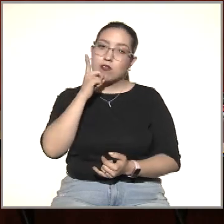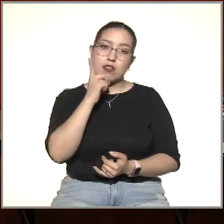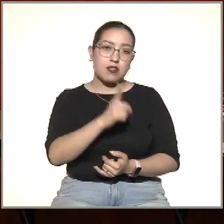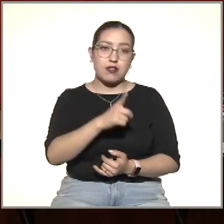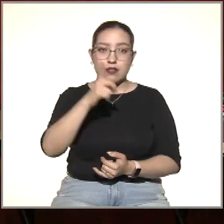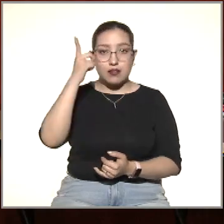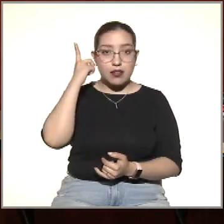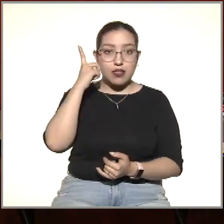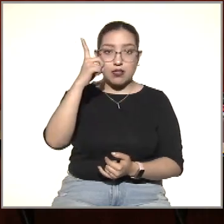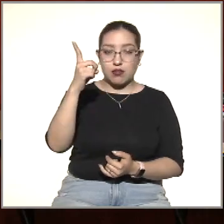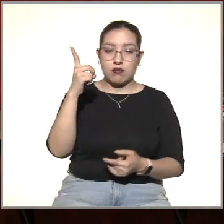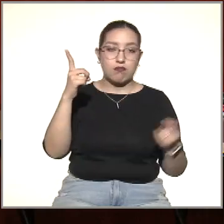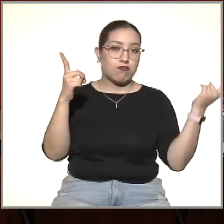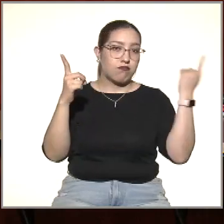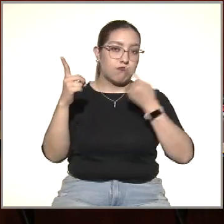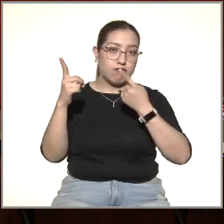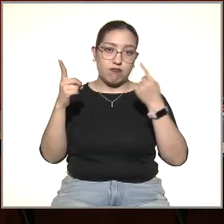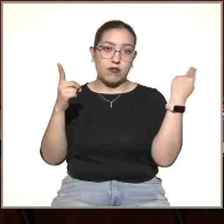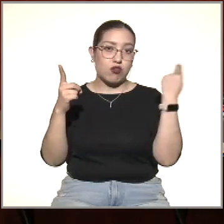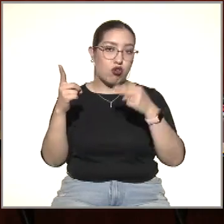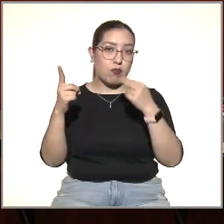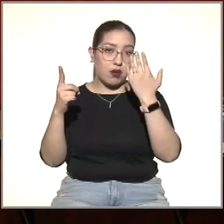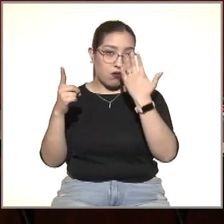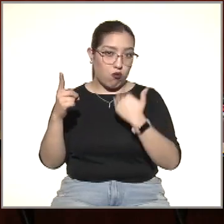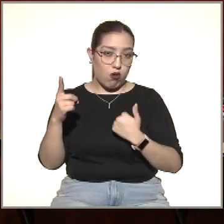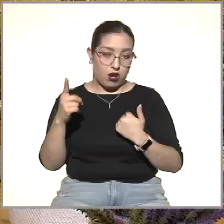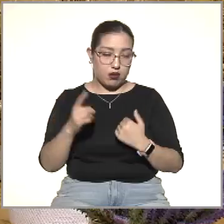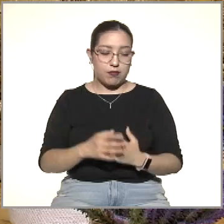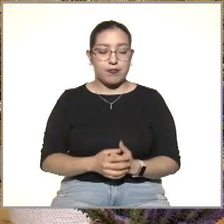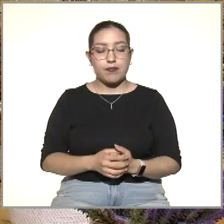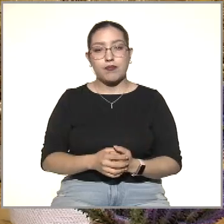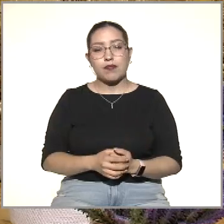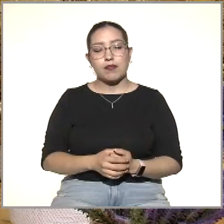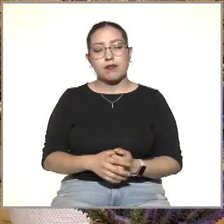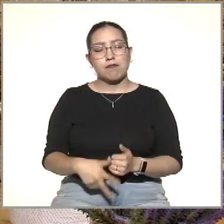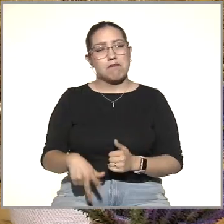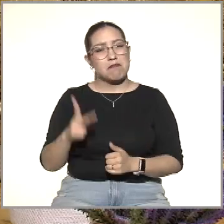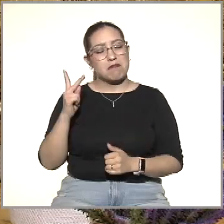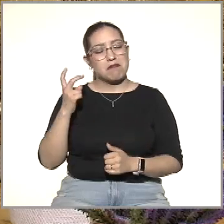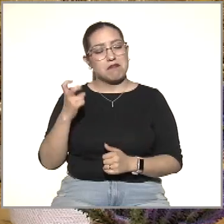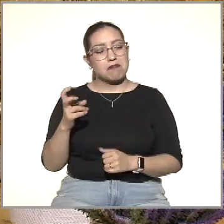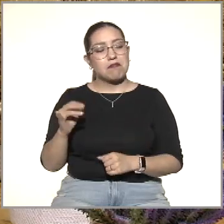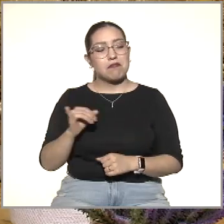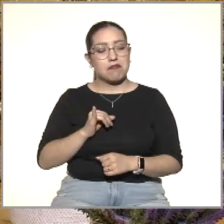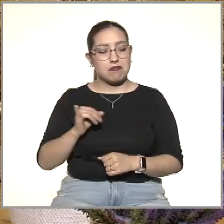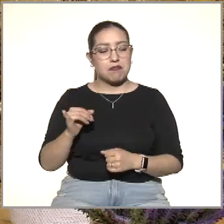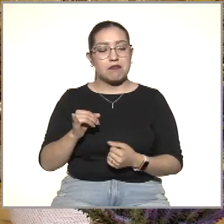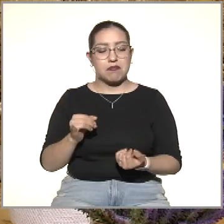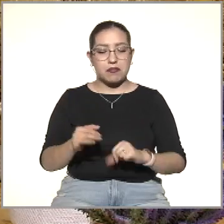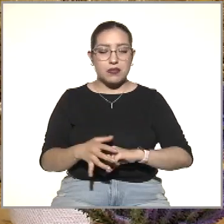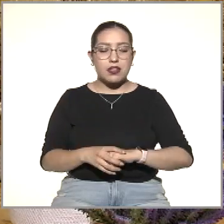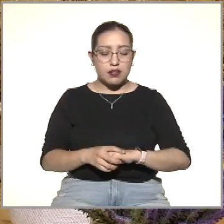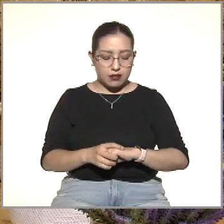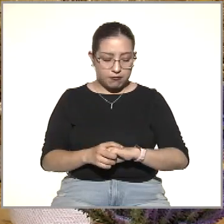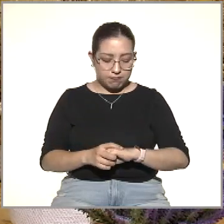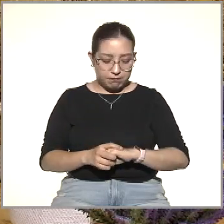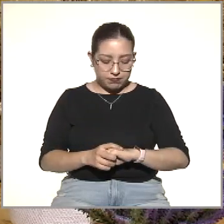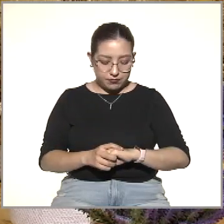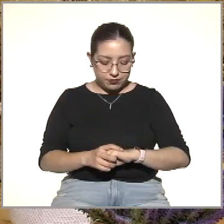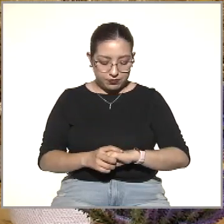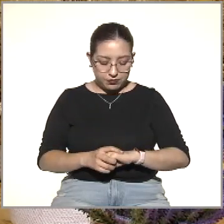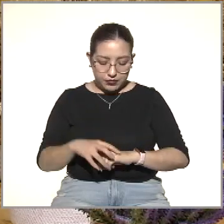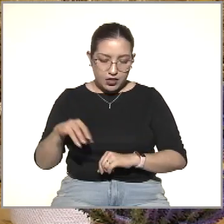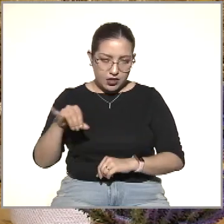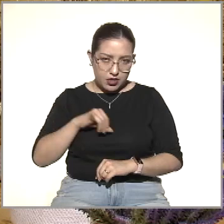es el innombrable, ¿no? Pero es un fenómeno muy interesante de los seres humanos que